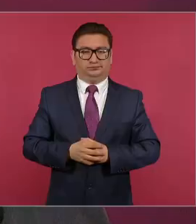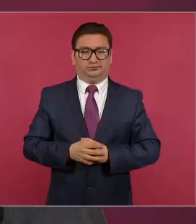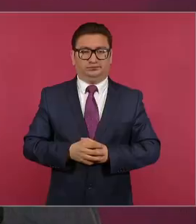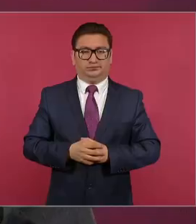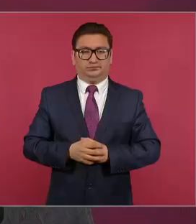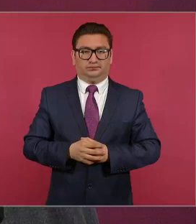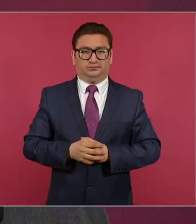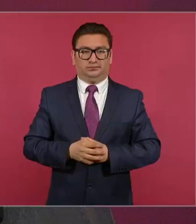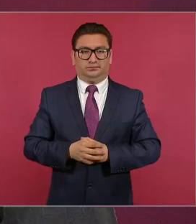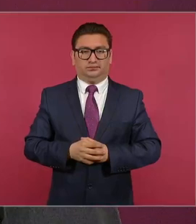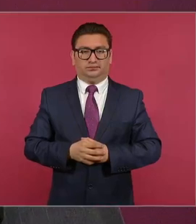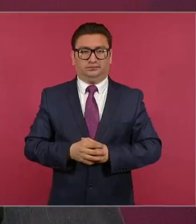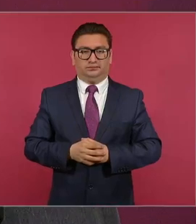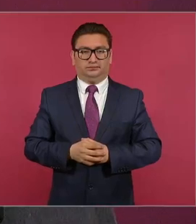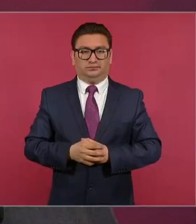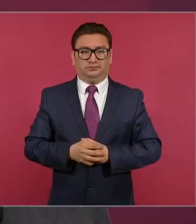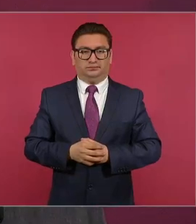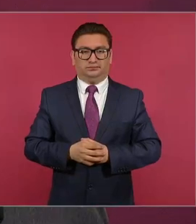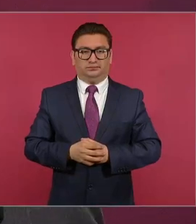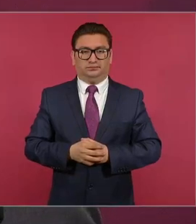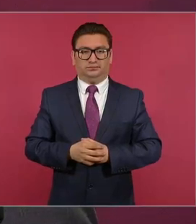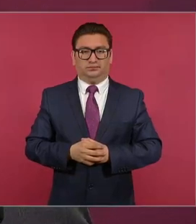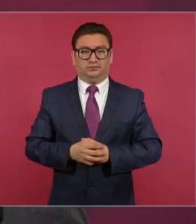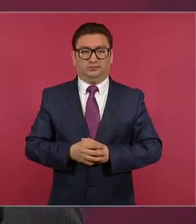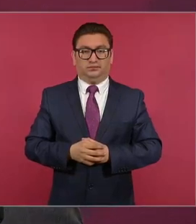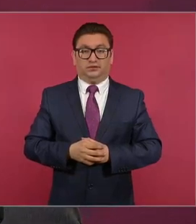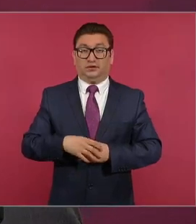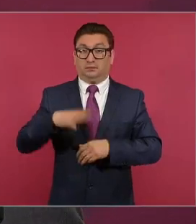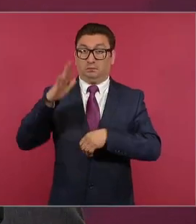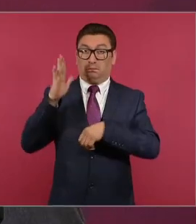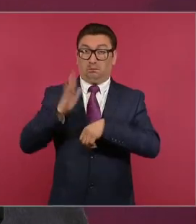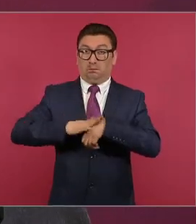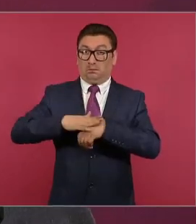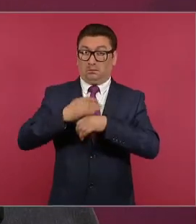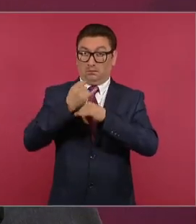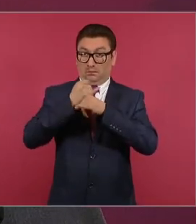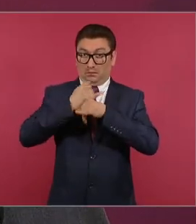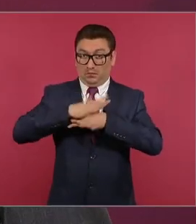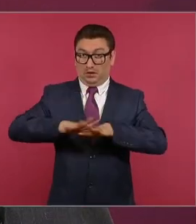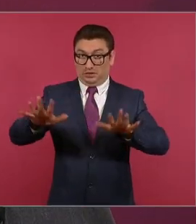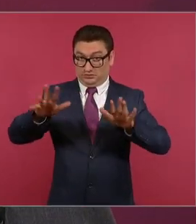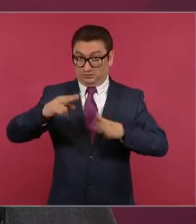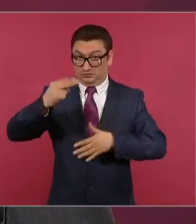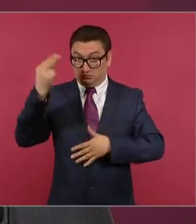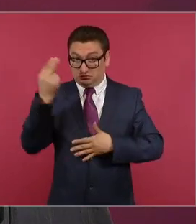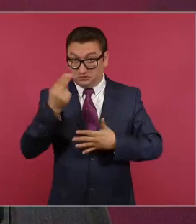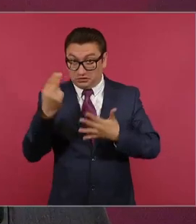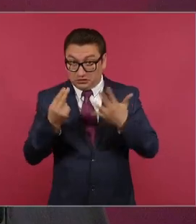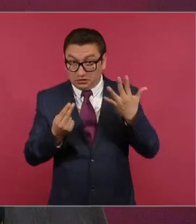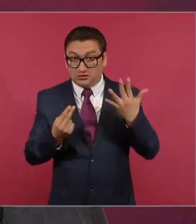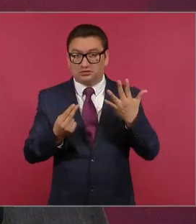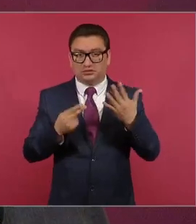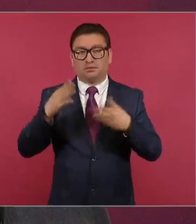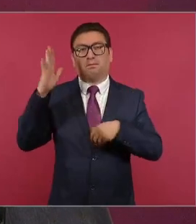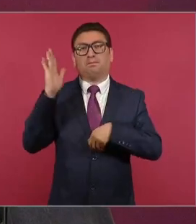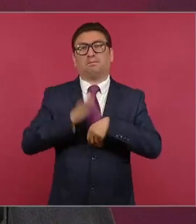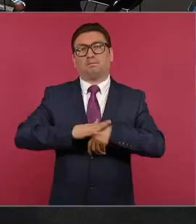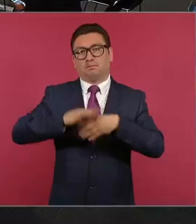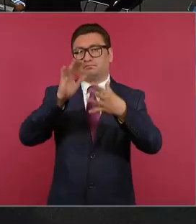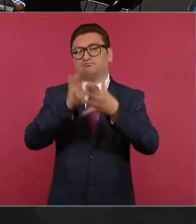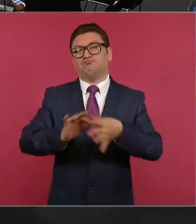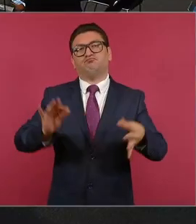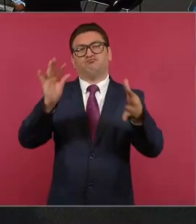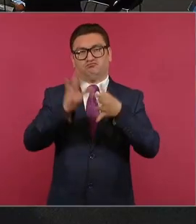Y entre más información se requiera sobre el tema, más lo voy a estar